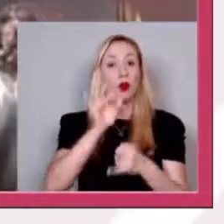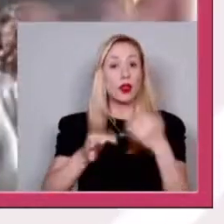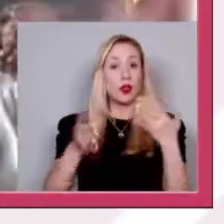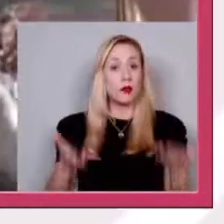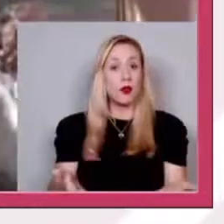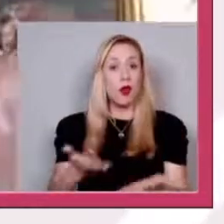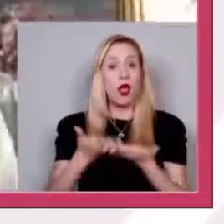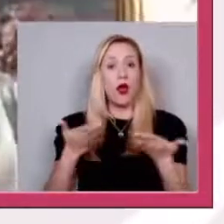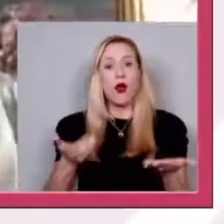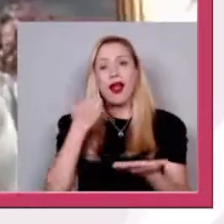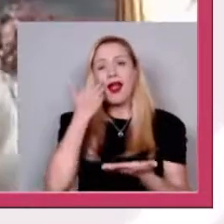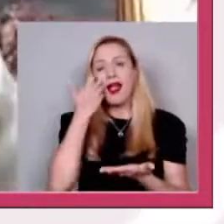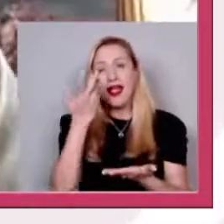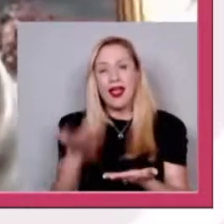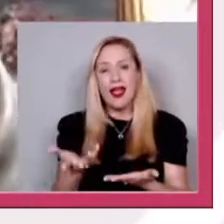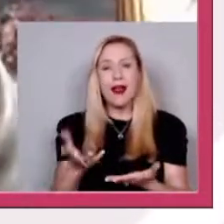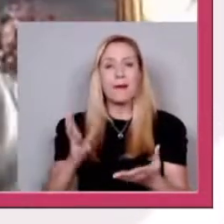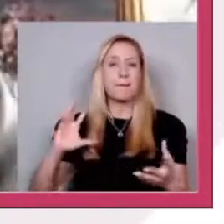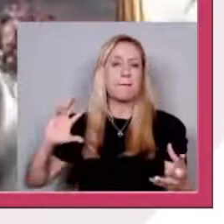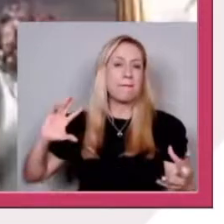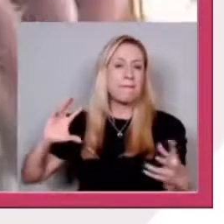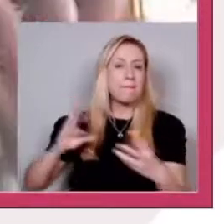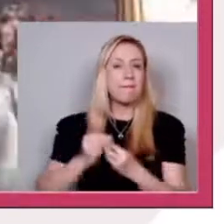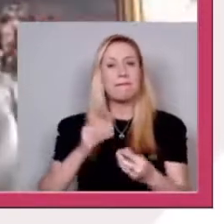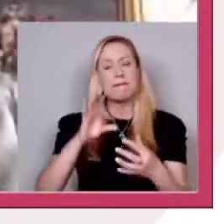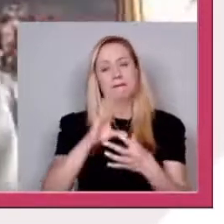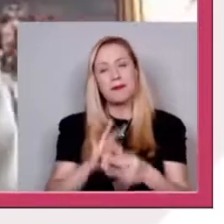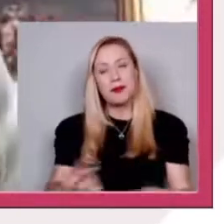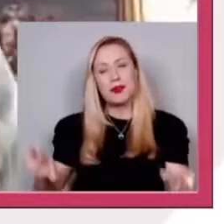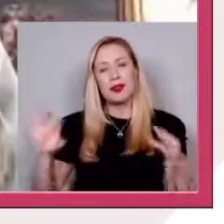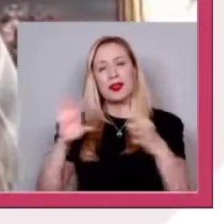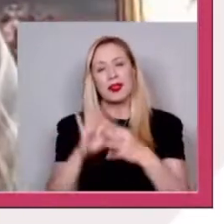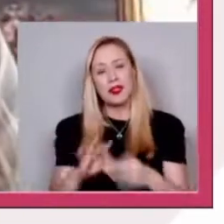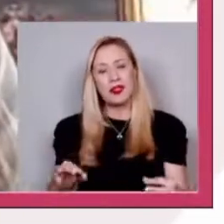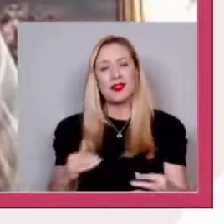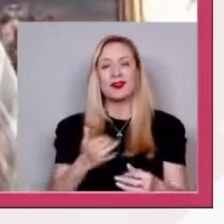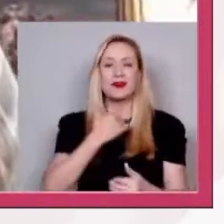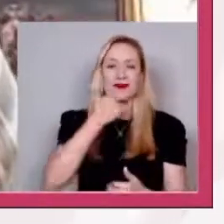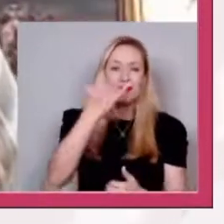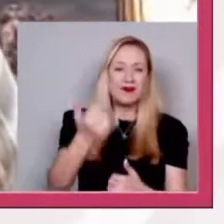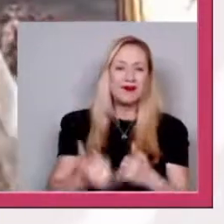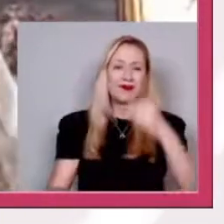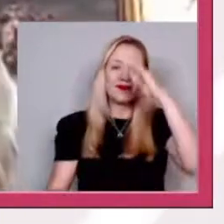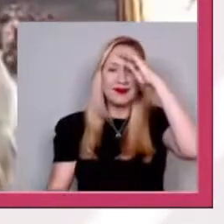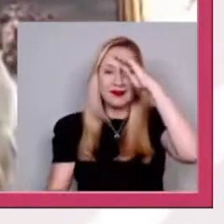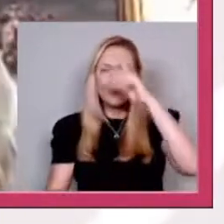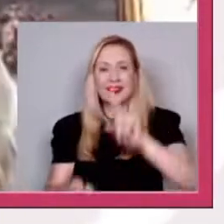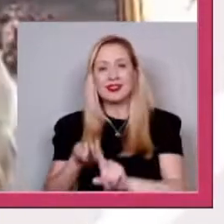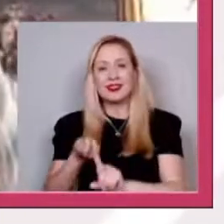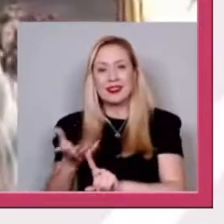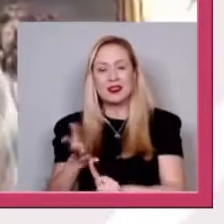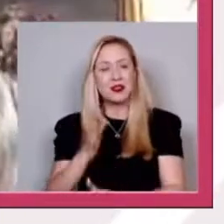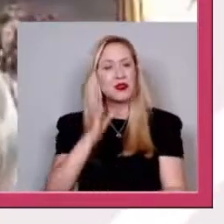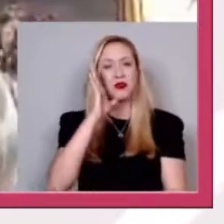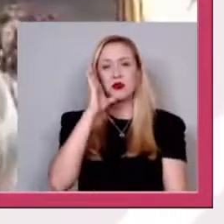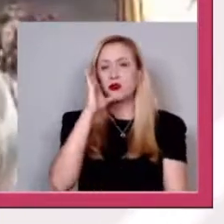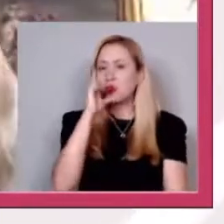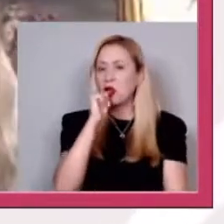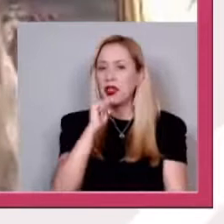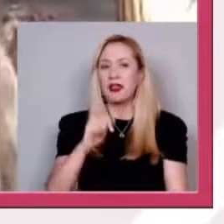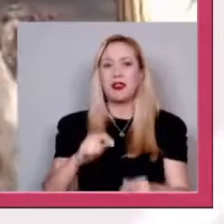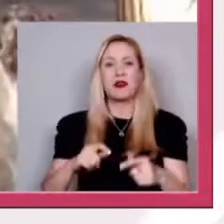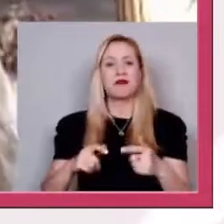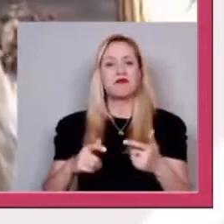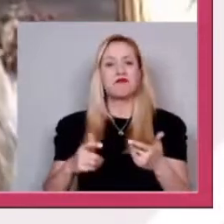poco retomando lo que hemos venido conversando sobre los prejuicios, los estigmas que impiden el acceso a los derechos, cómo